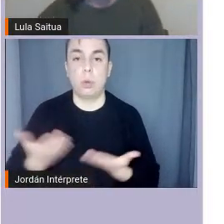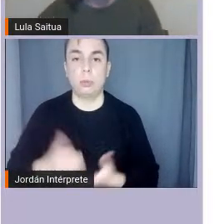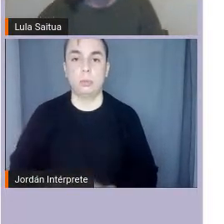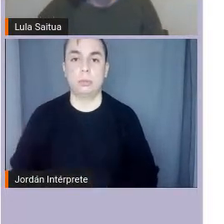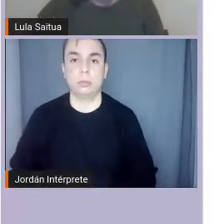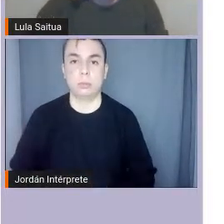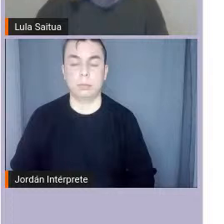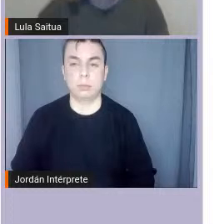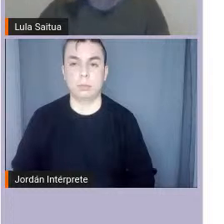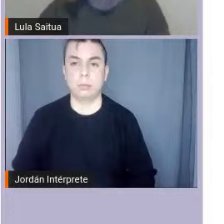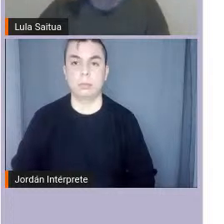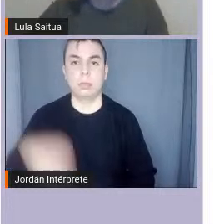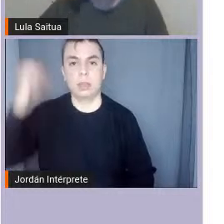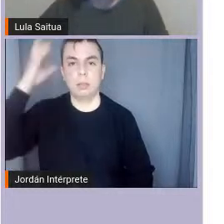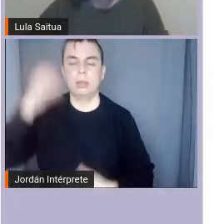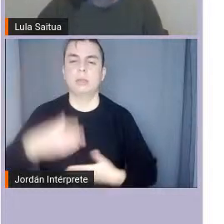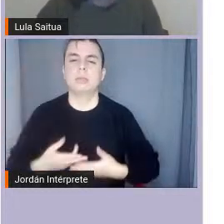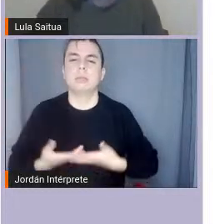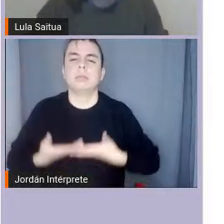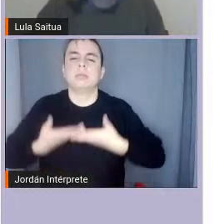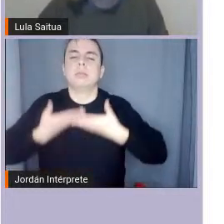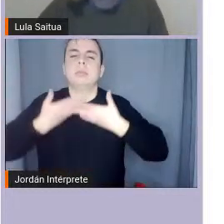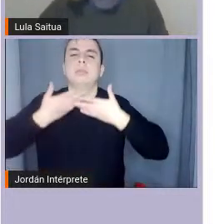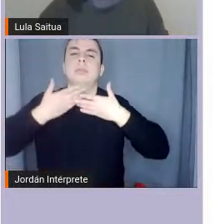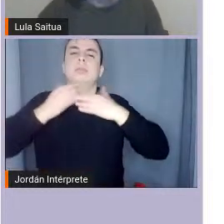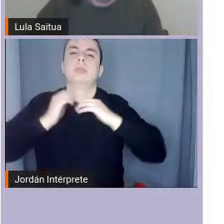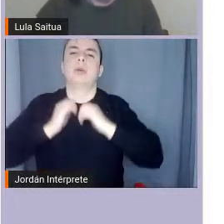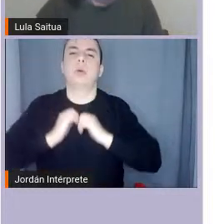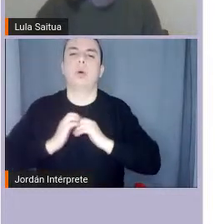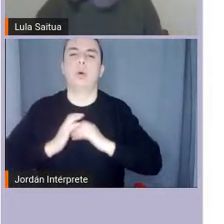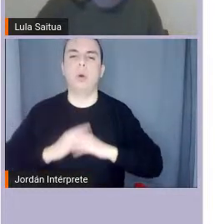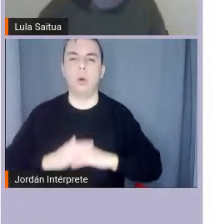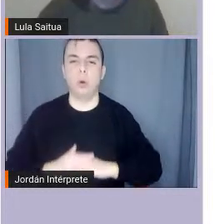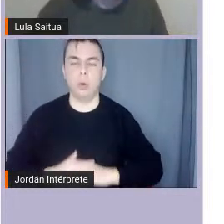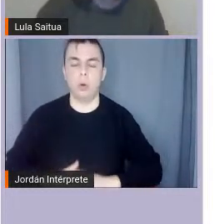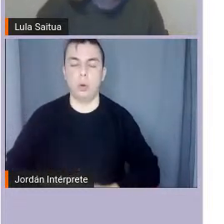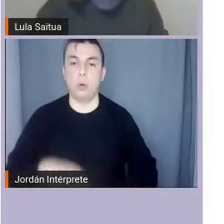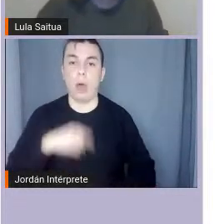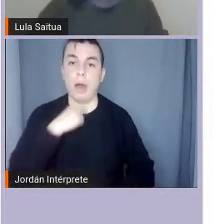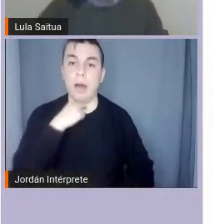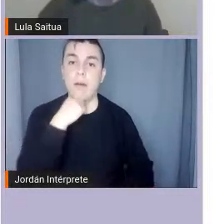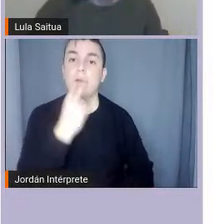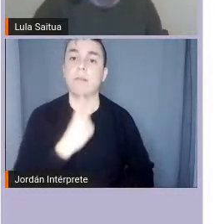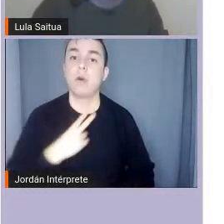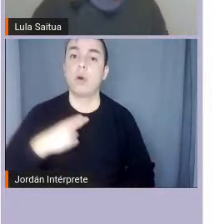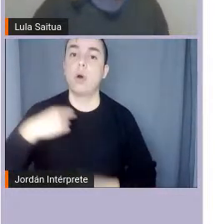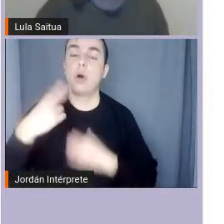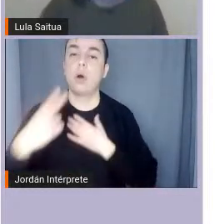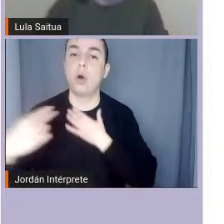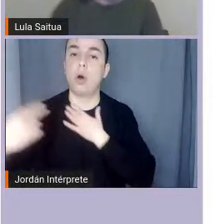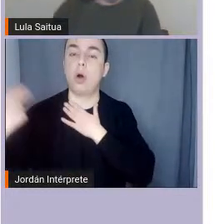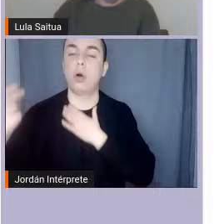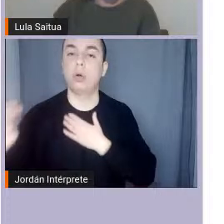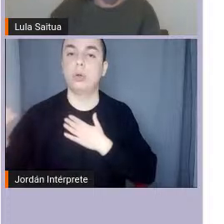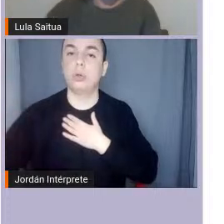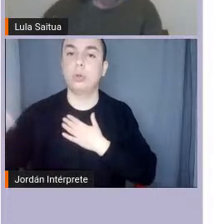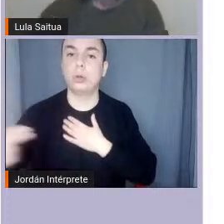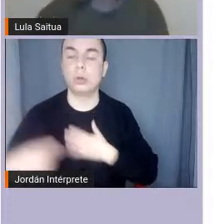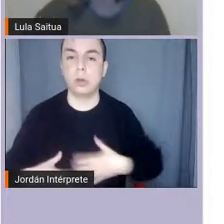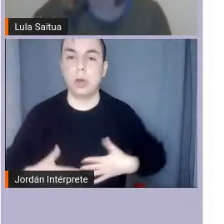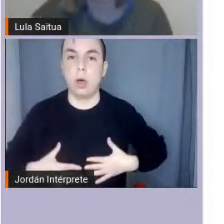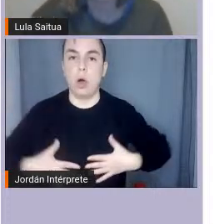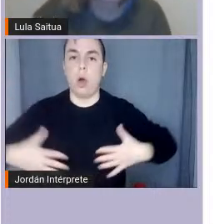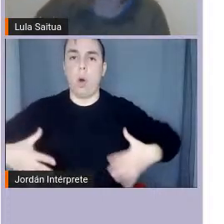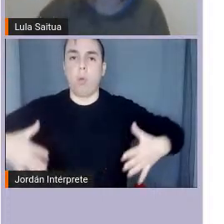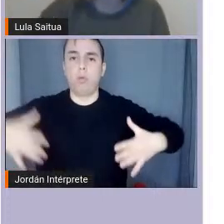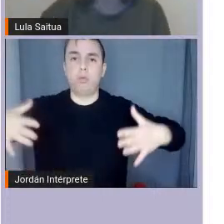Aprender técnicas de relajación, respiración, fonación, que es el canto, resonancia y articulación.